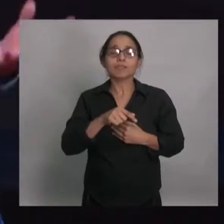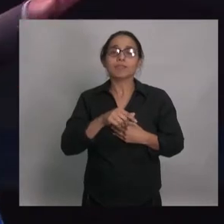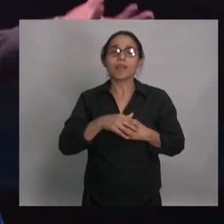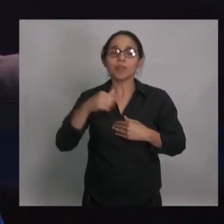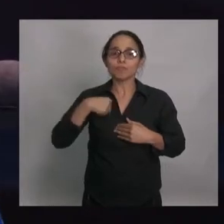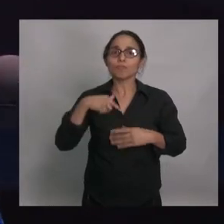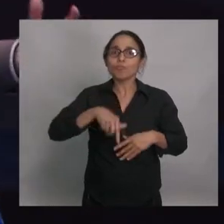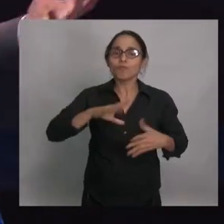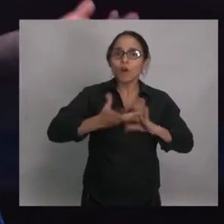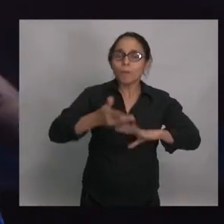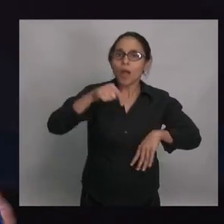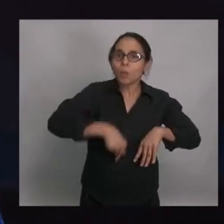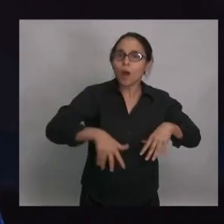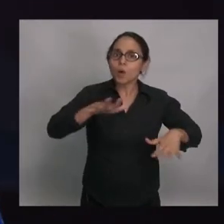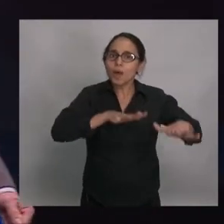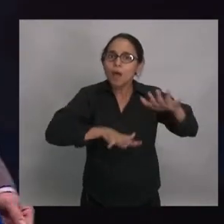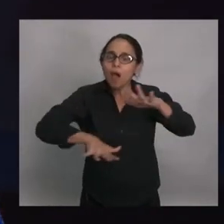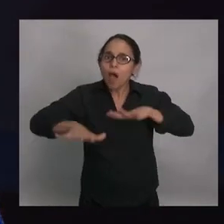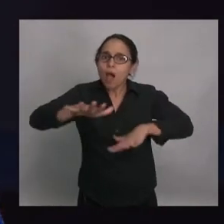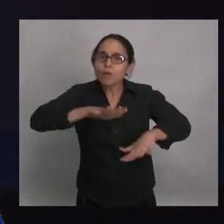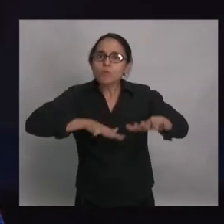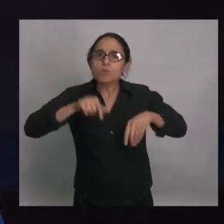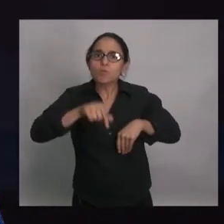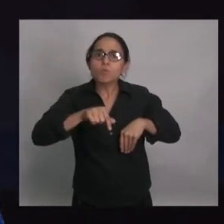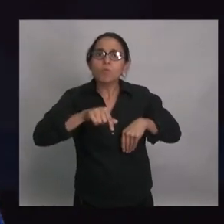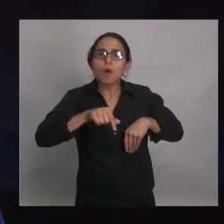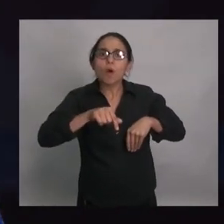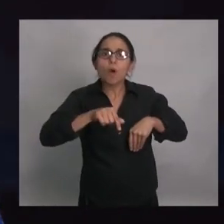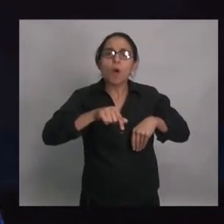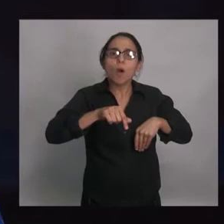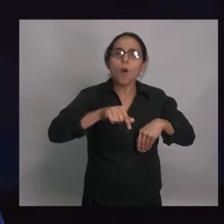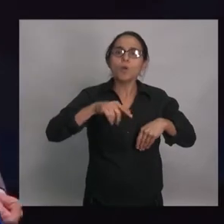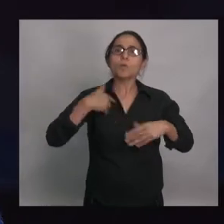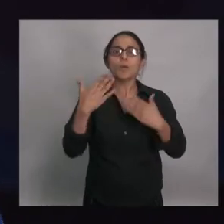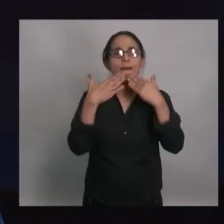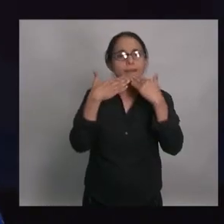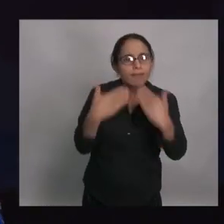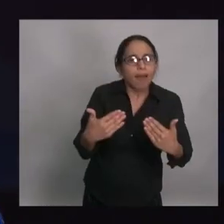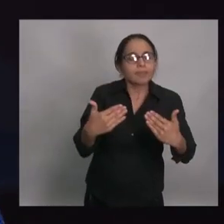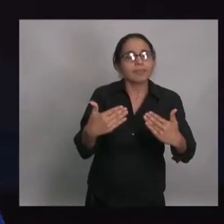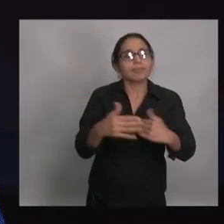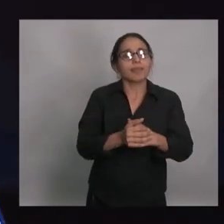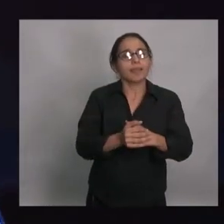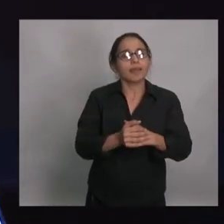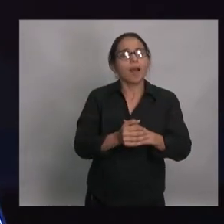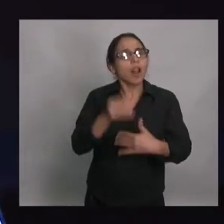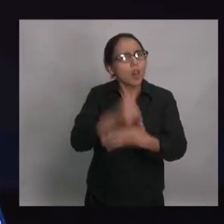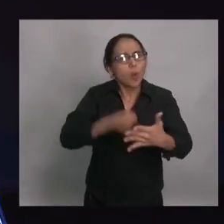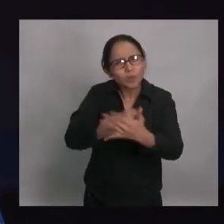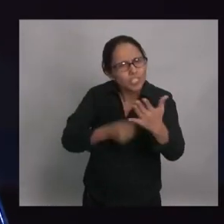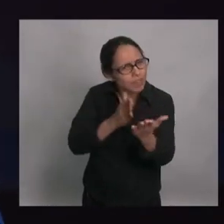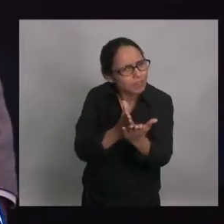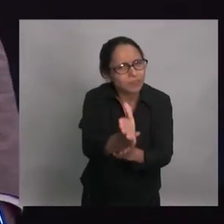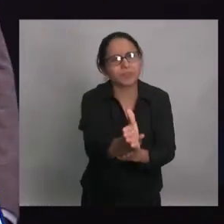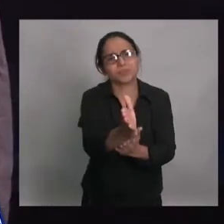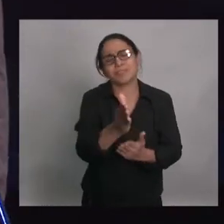grandes eventos entonces muchas gracias y la lucha continua